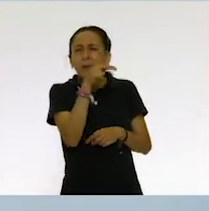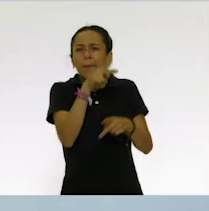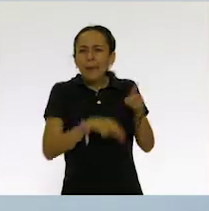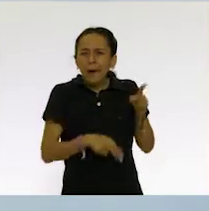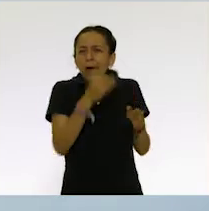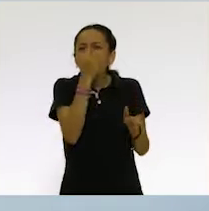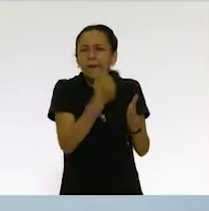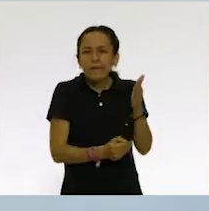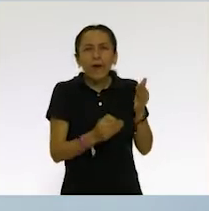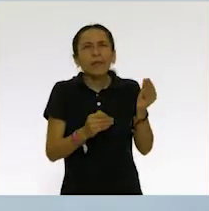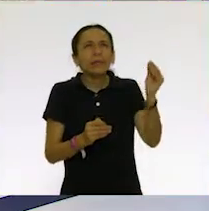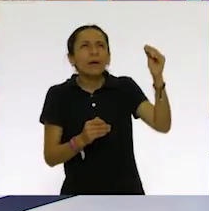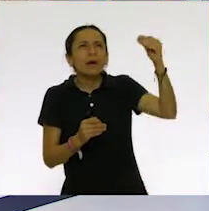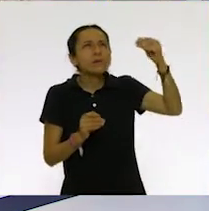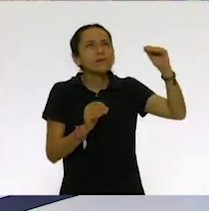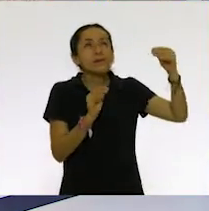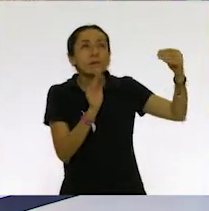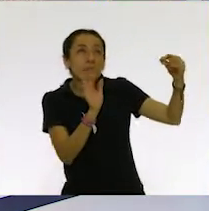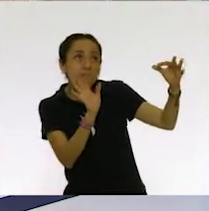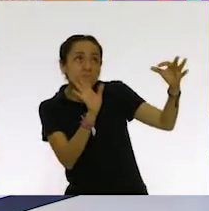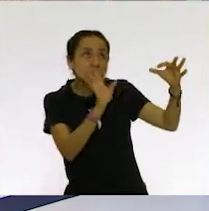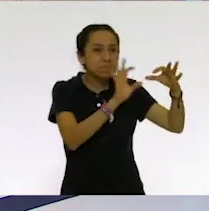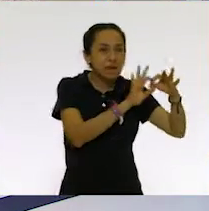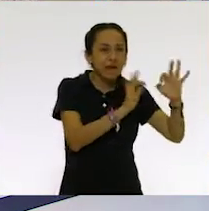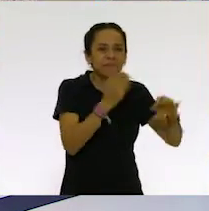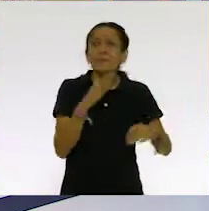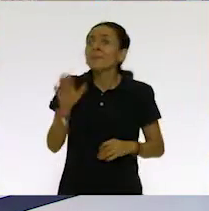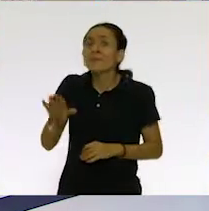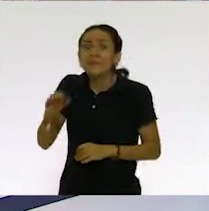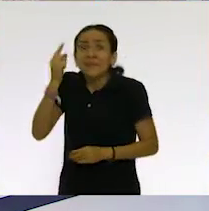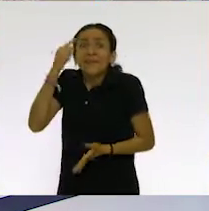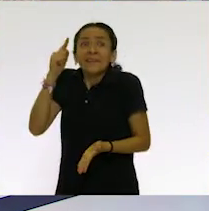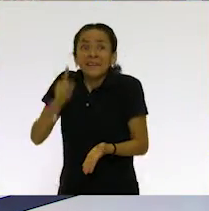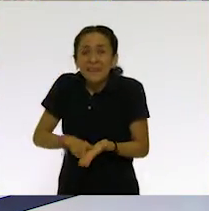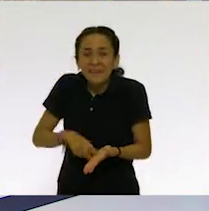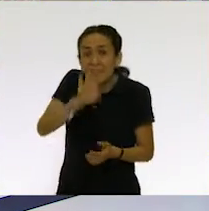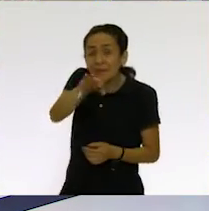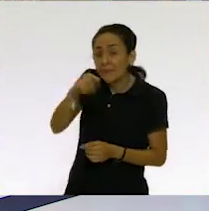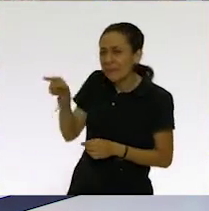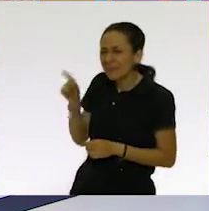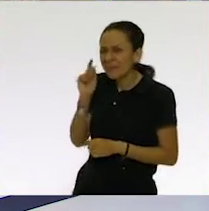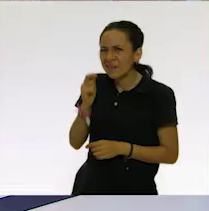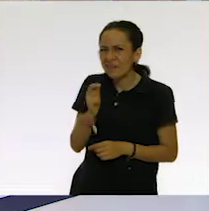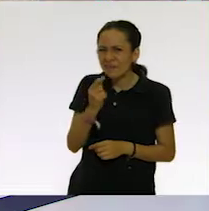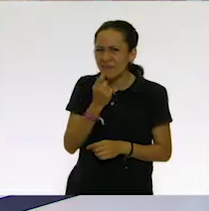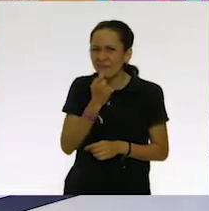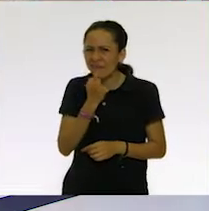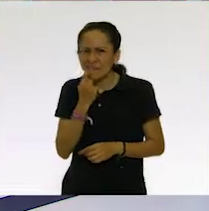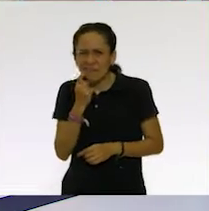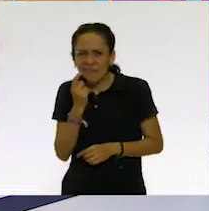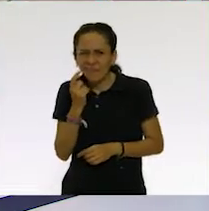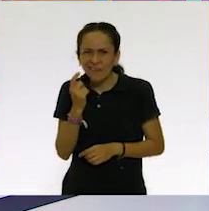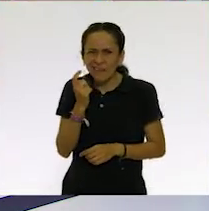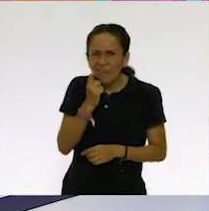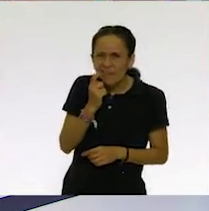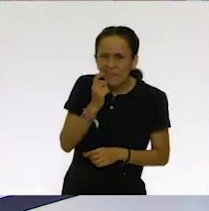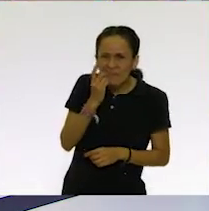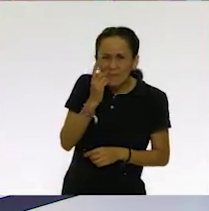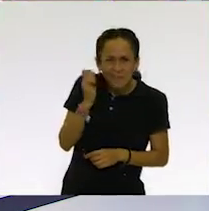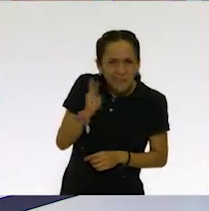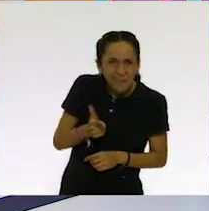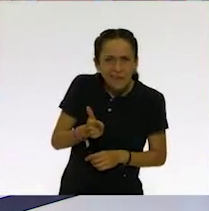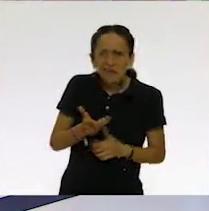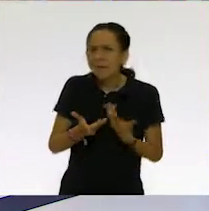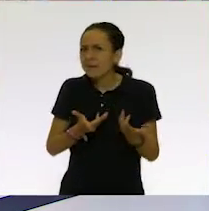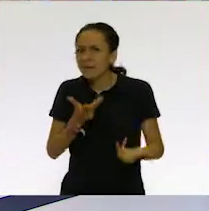acá. Muy bien. ¿Qué crees, Oscar? Miren, ¿serán ¿cuál? Unos dientecitos o qué es esto que tenemos aquí? ¿Será que lo puedas